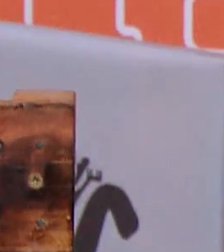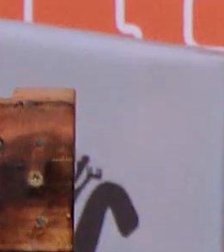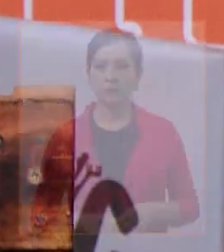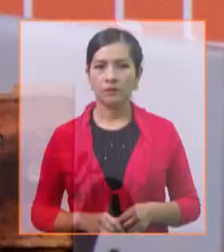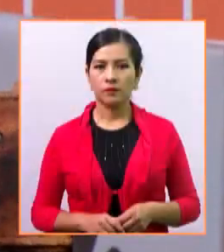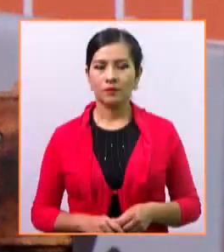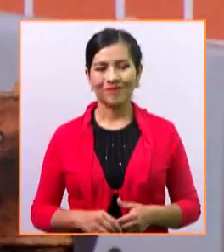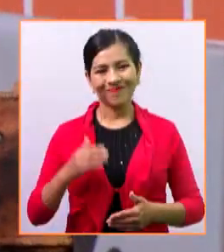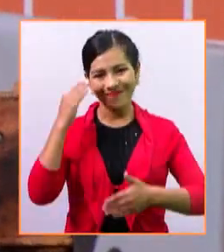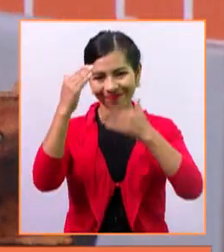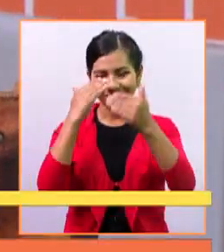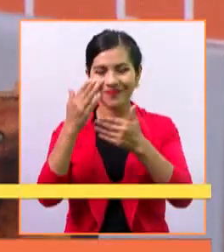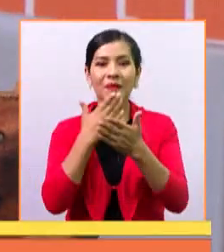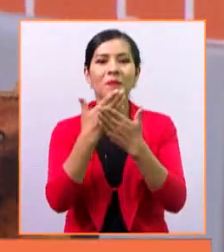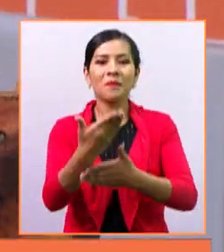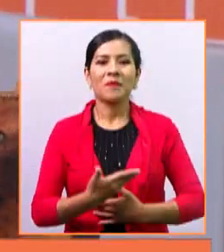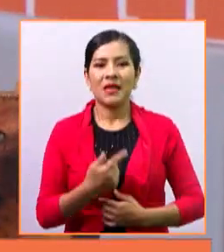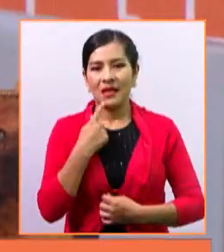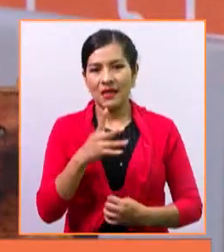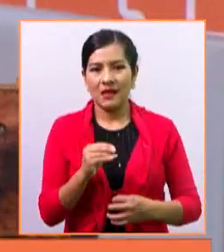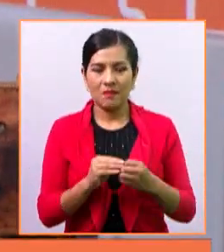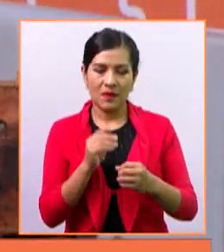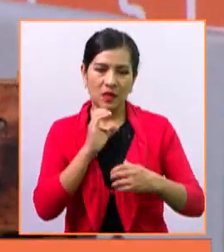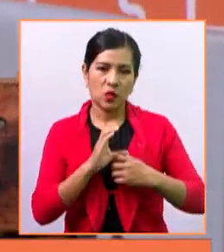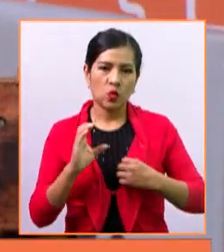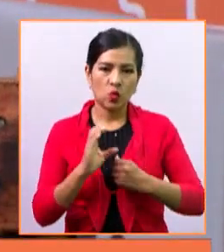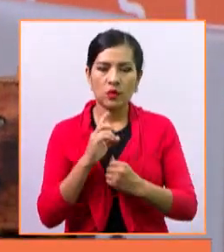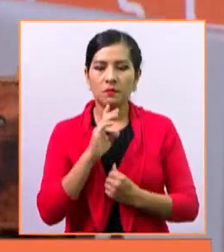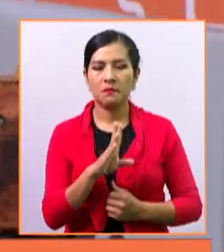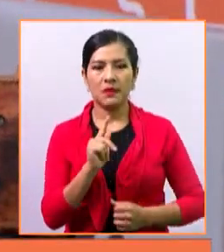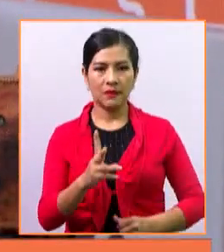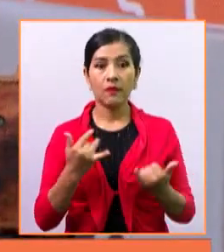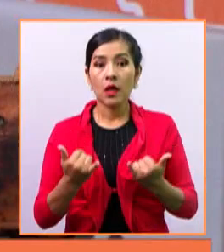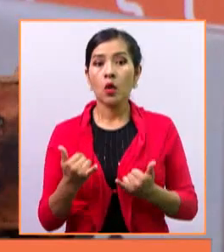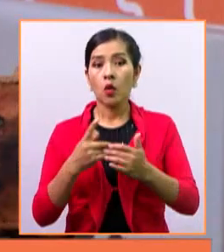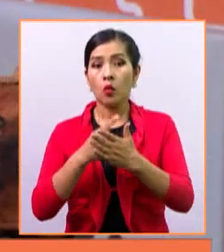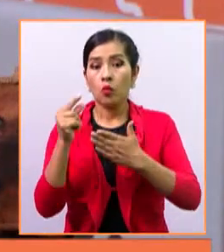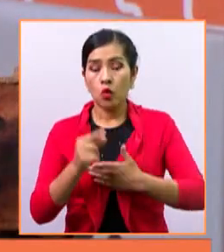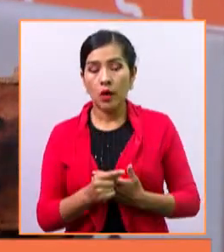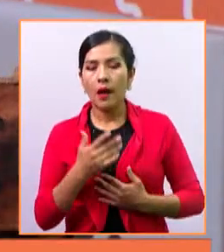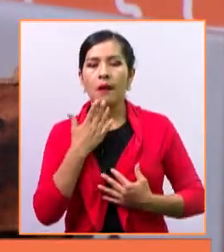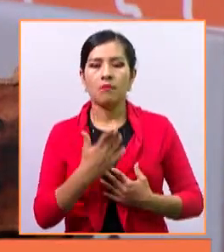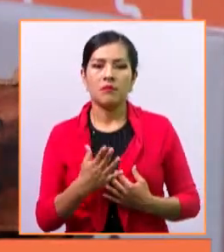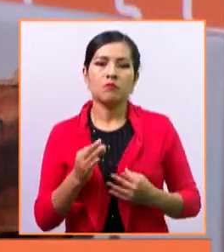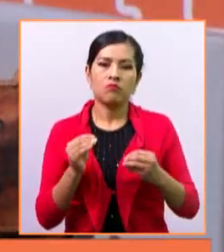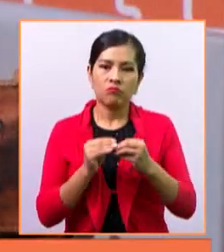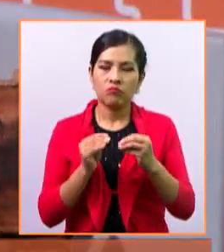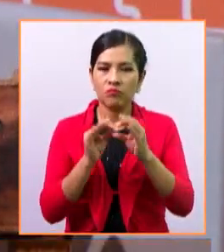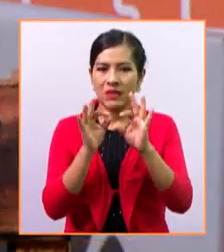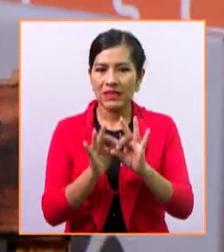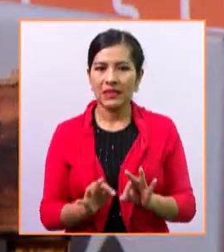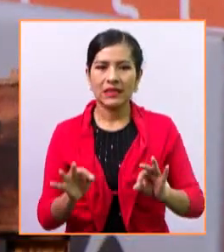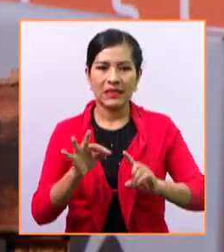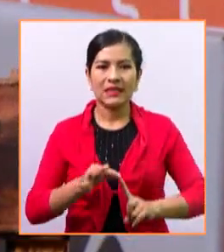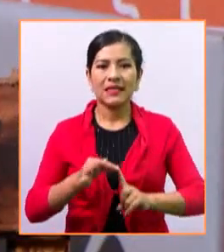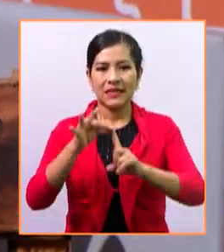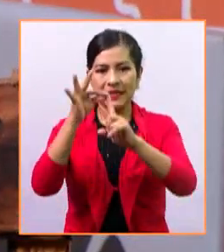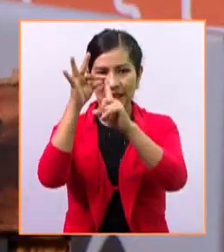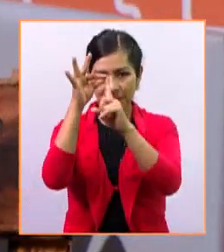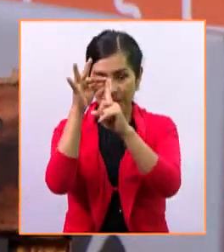¿cómo están? Bienvenidos a Culturas BTV. Hoy tenemos un programa muy especial y quiero comenzar justamente hablando de un